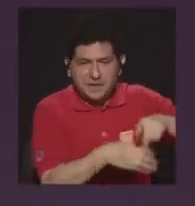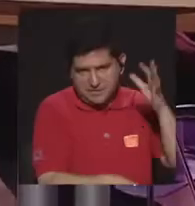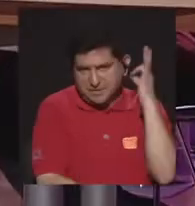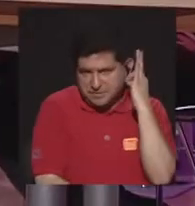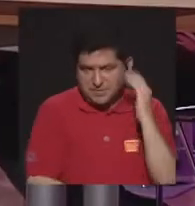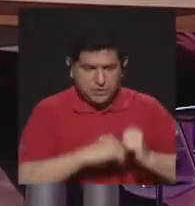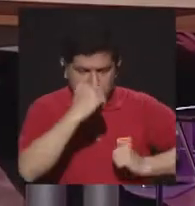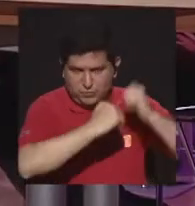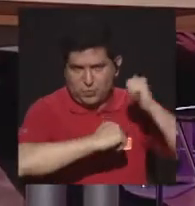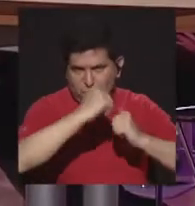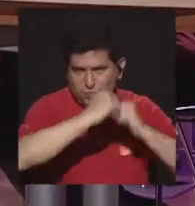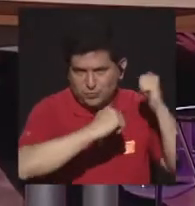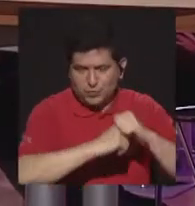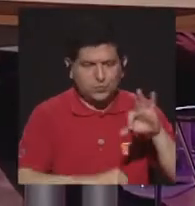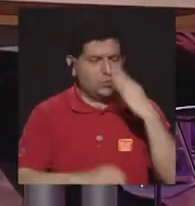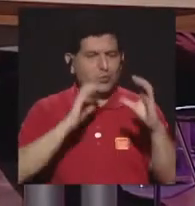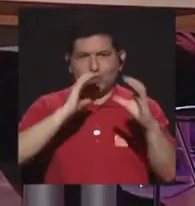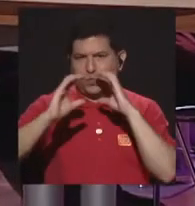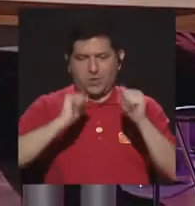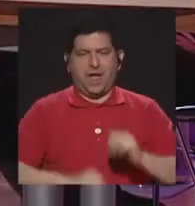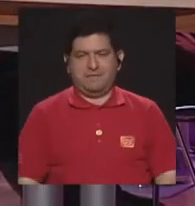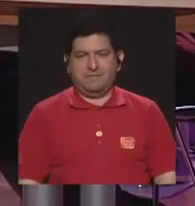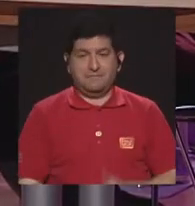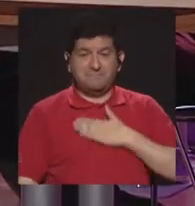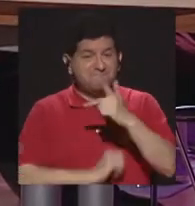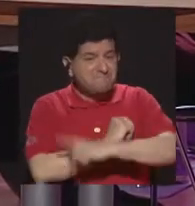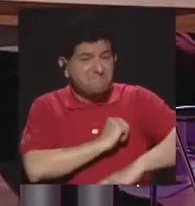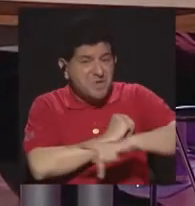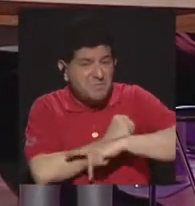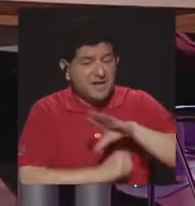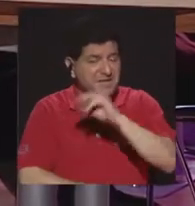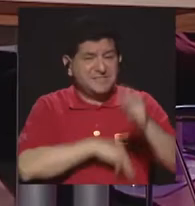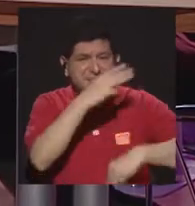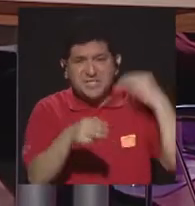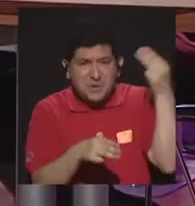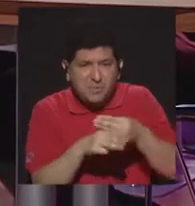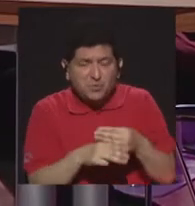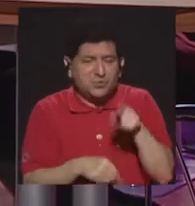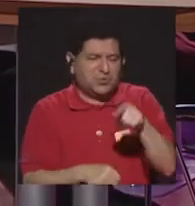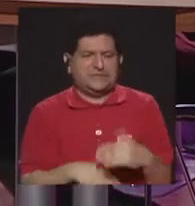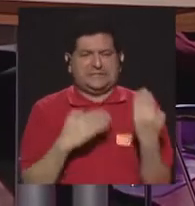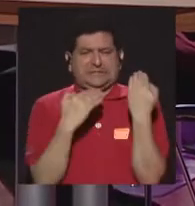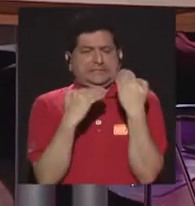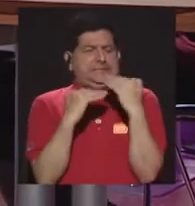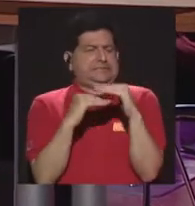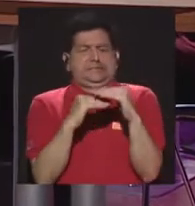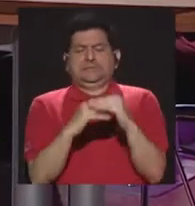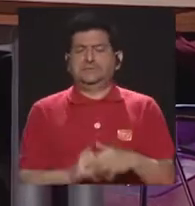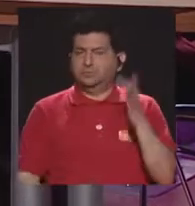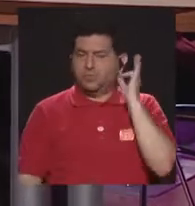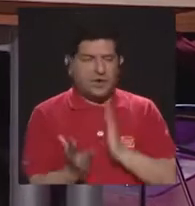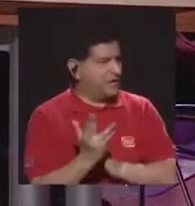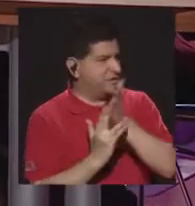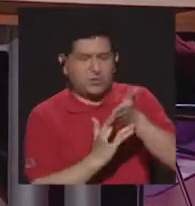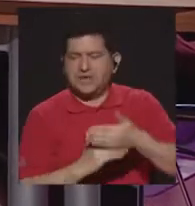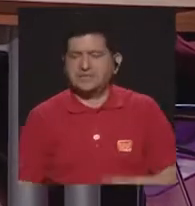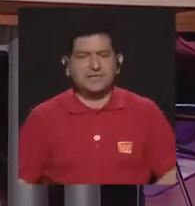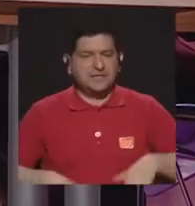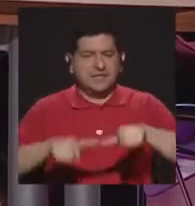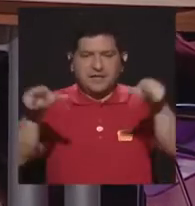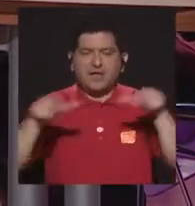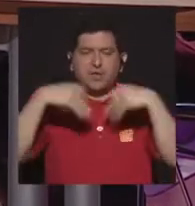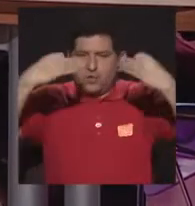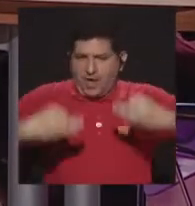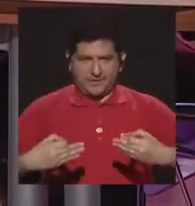mujeres en la estructura de los medios de comunicación, que en mi país y en el mundo es marginal. Las mujeres no alcanzan los puestos de toma de